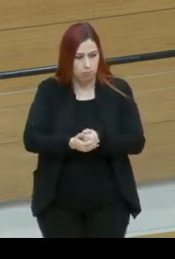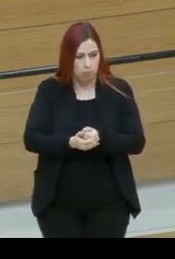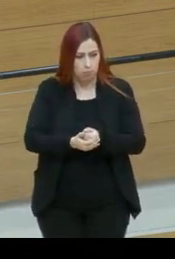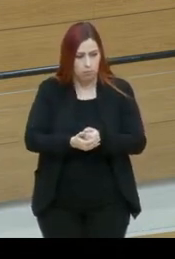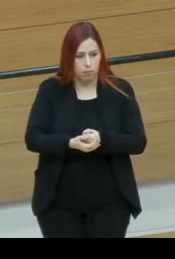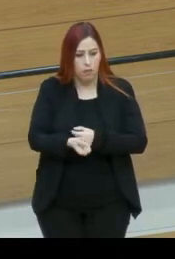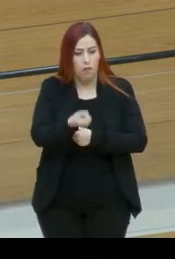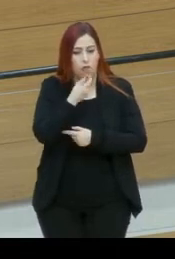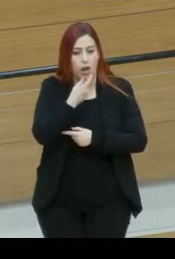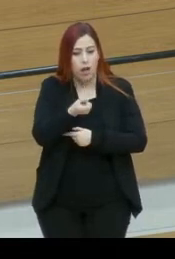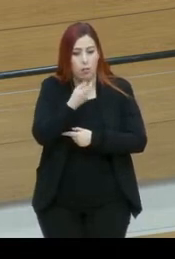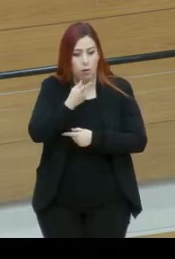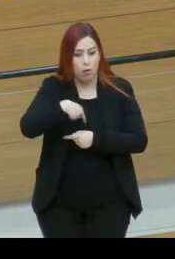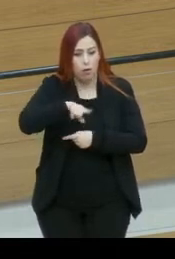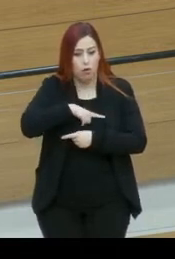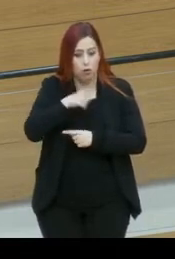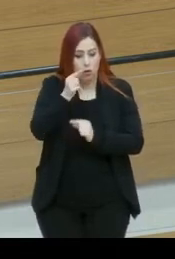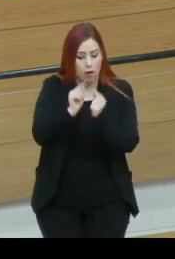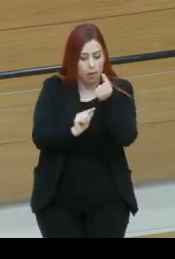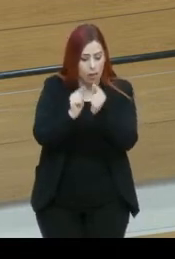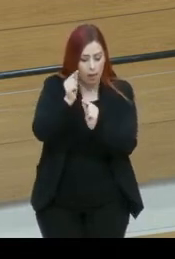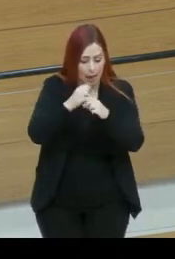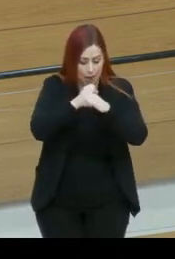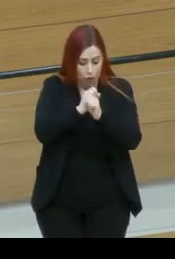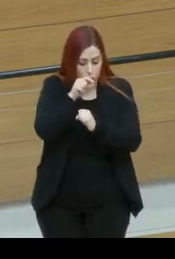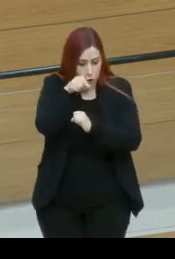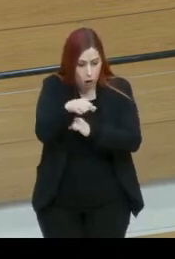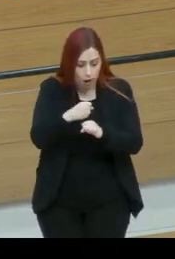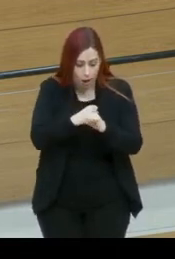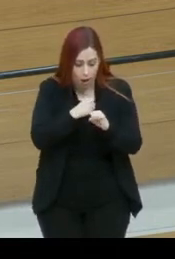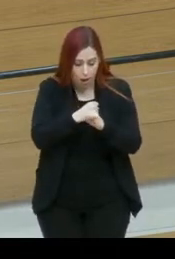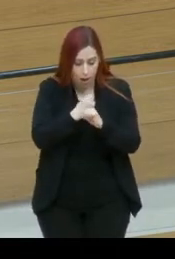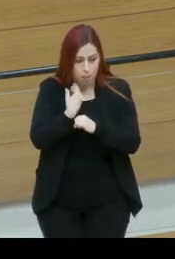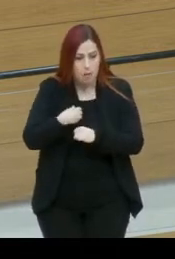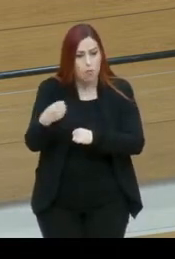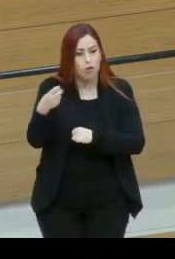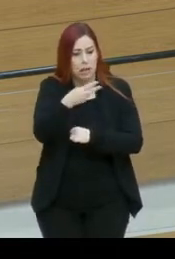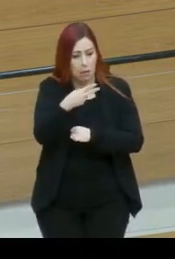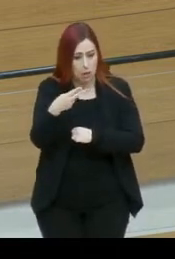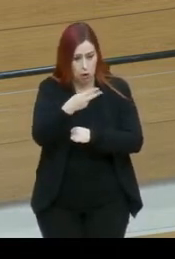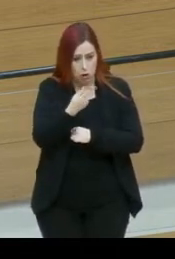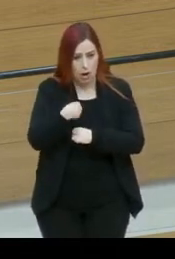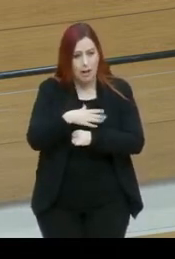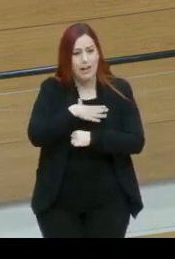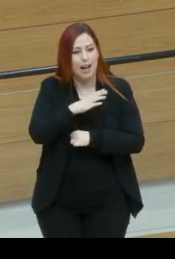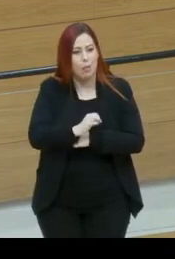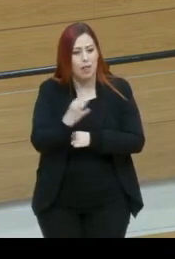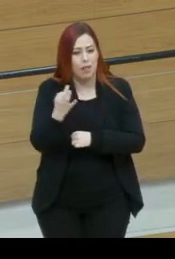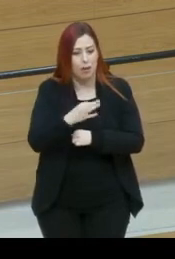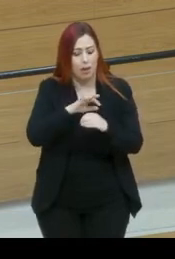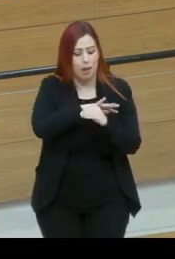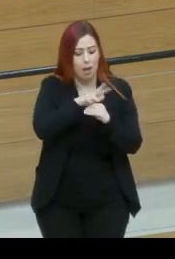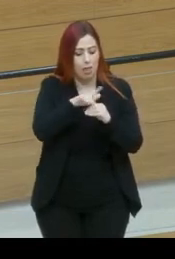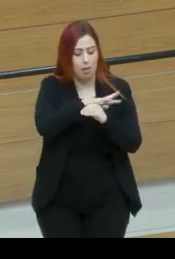El fármaco que nosotros diseñamos en el laboratorio, la chaperona, es capaz de unirse a esa enzima,